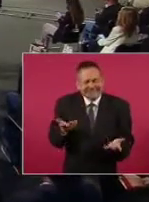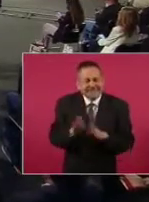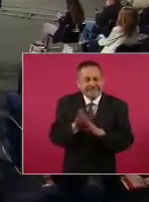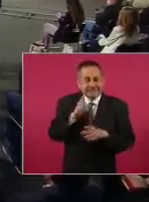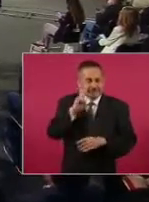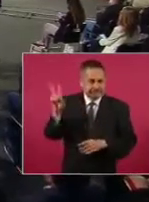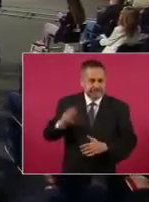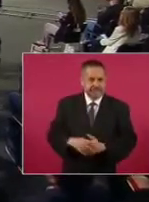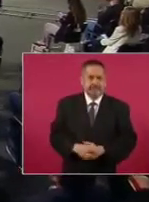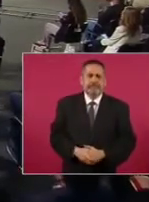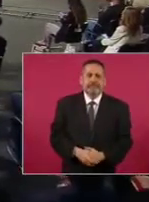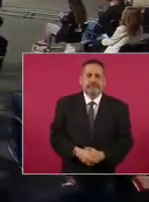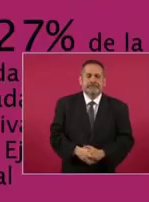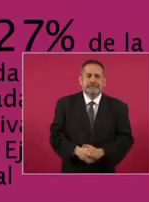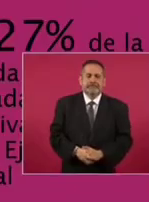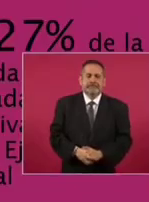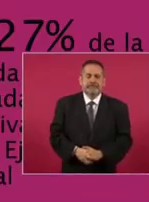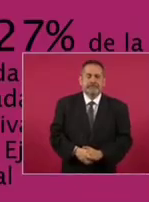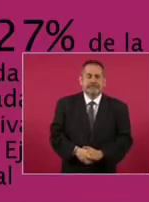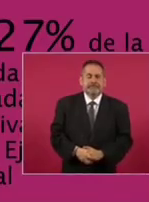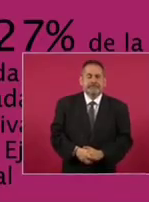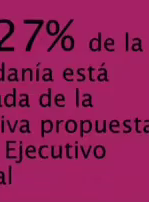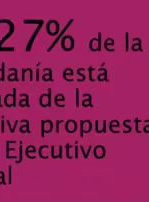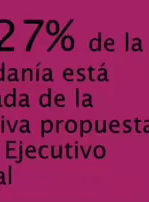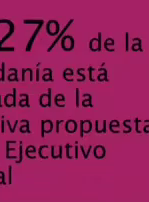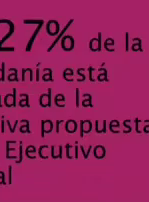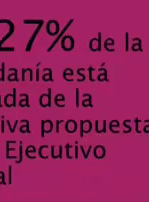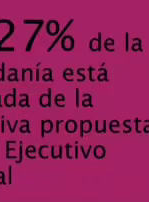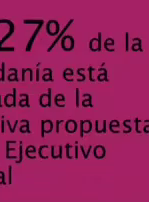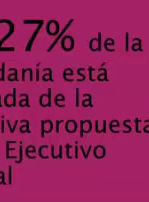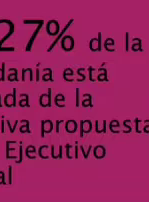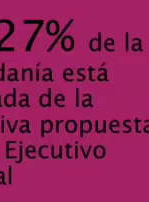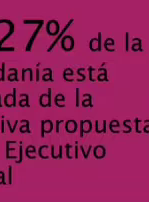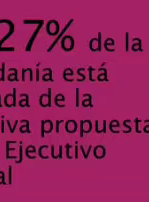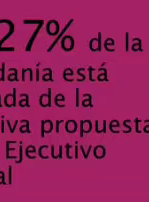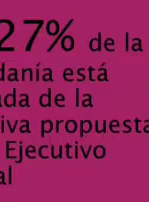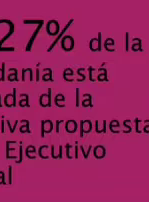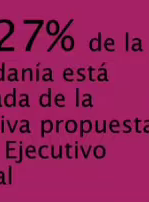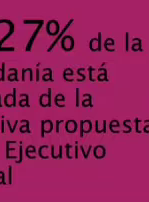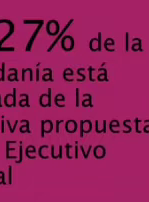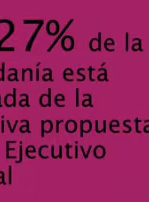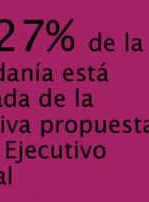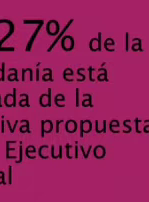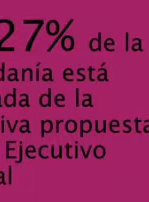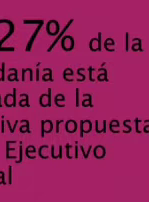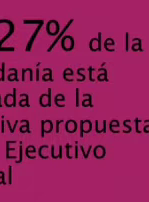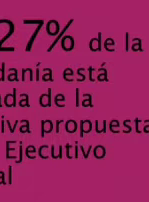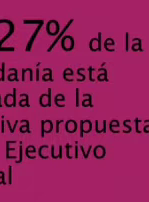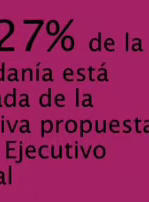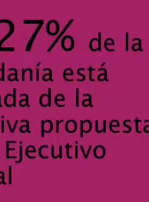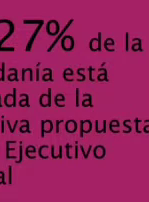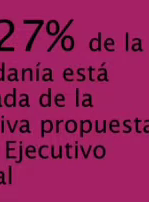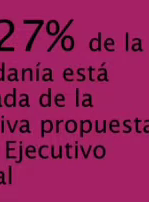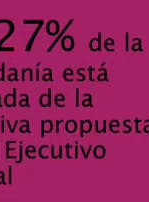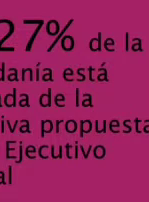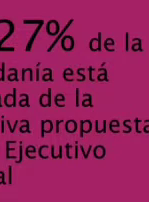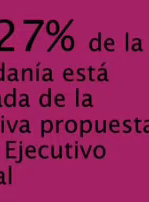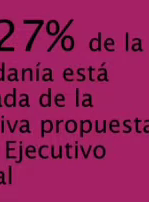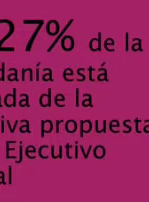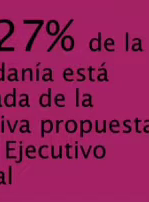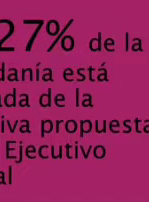espera, regresa, esto quién lo puso,